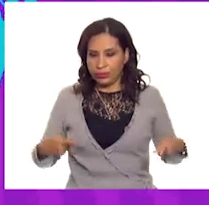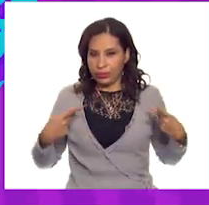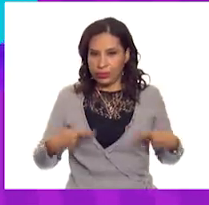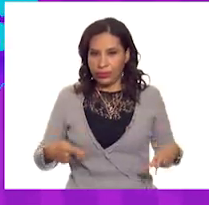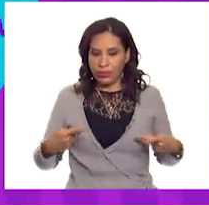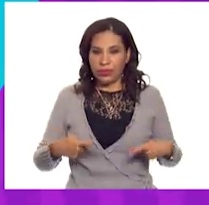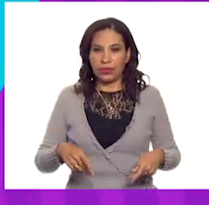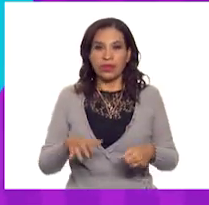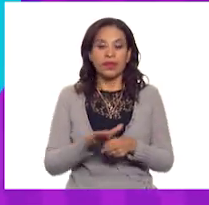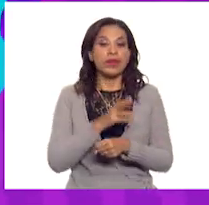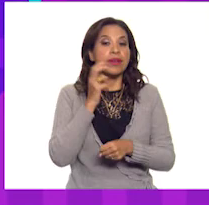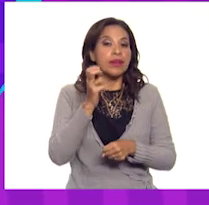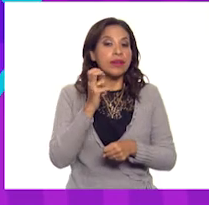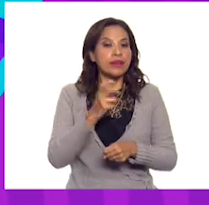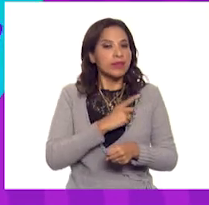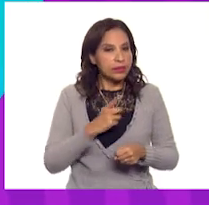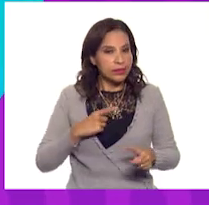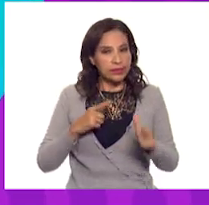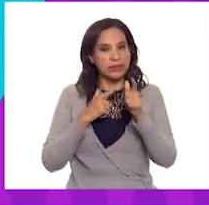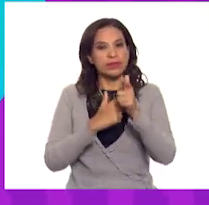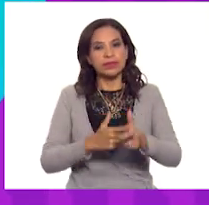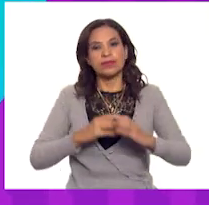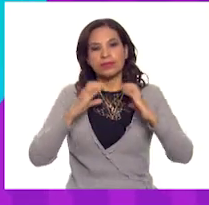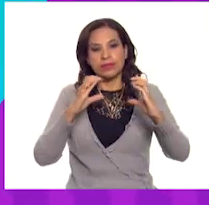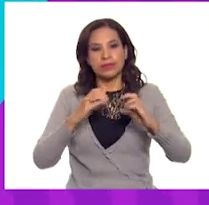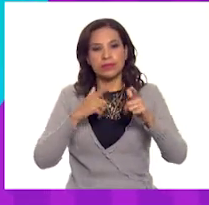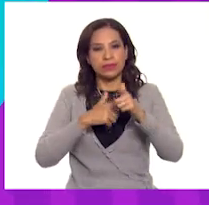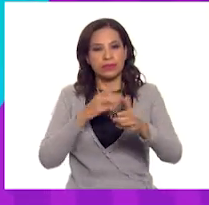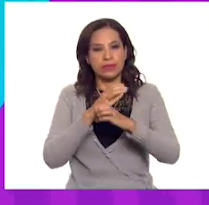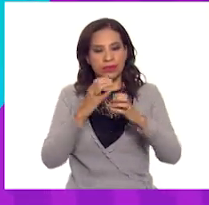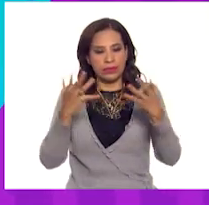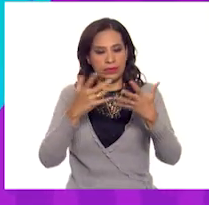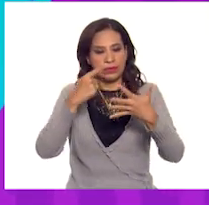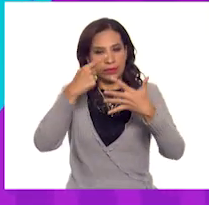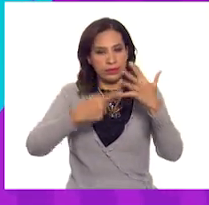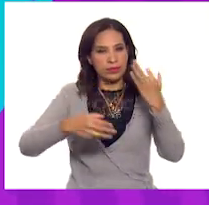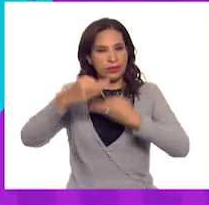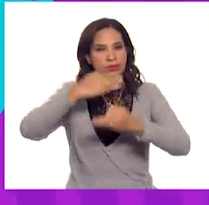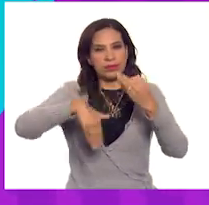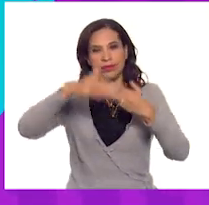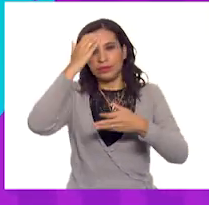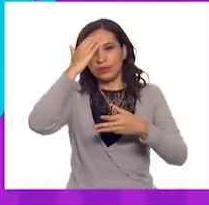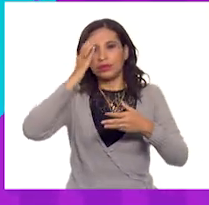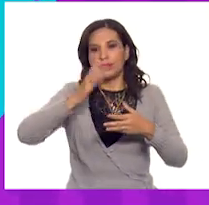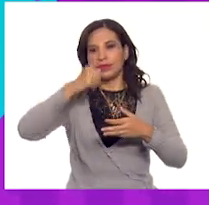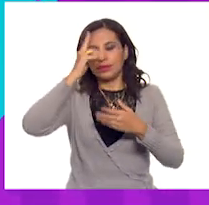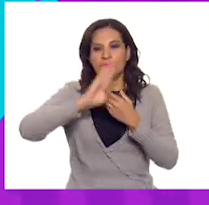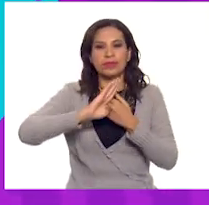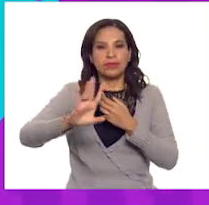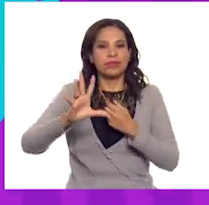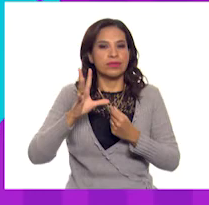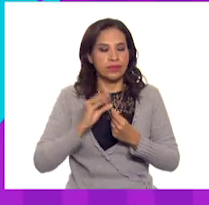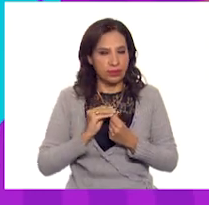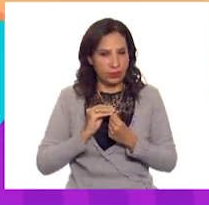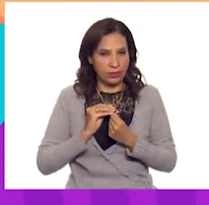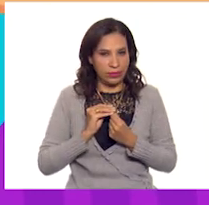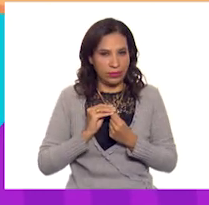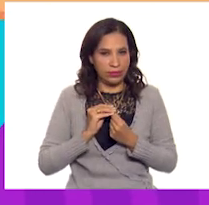las personas. Por eso hay que continuar cuidándonos siguiendo las buenas prácticas que ya todos conocemos para evitar